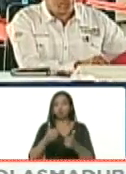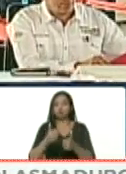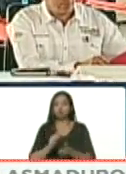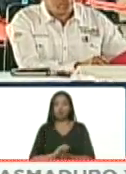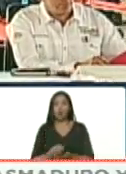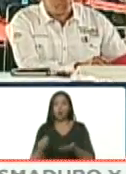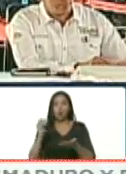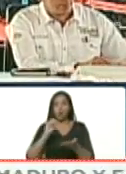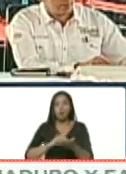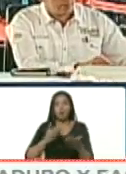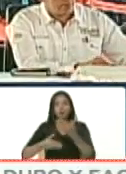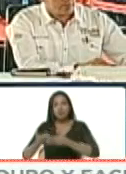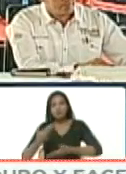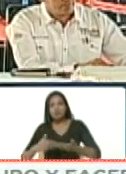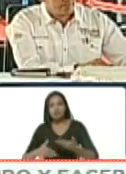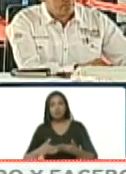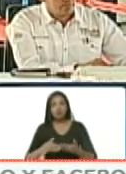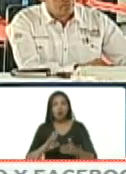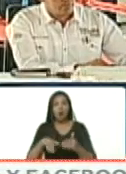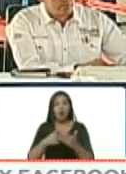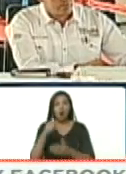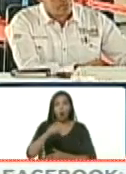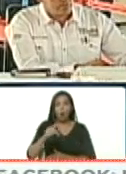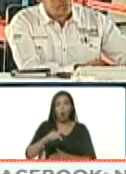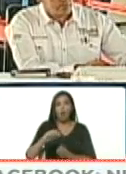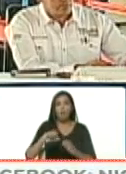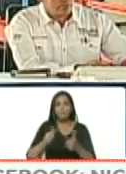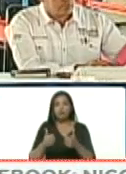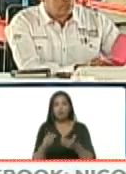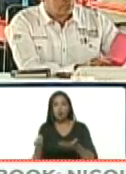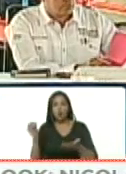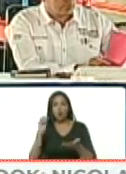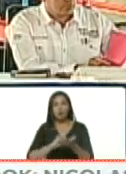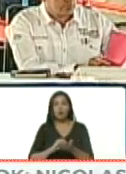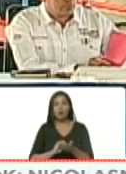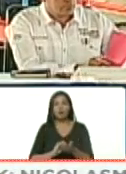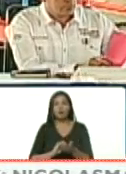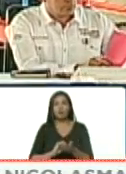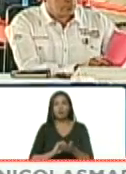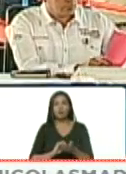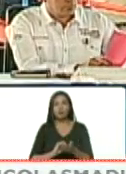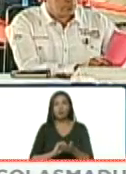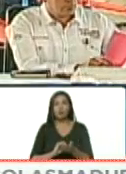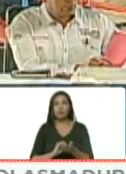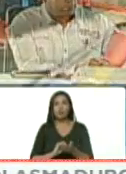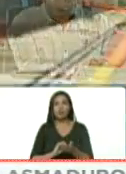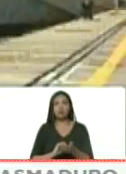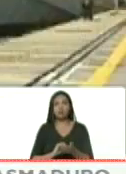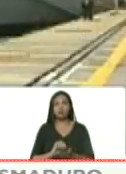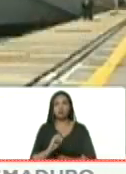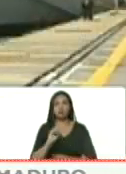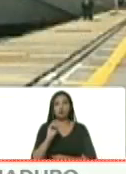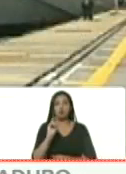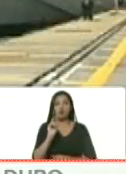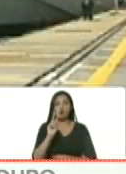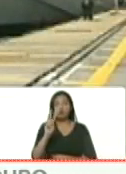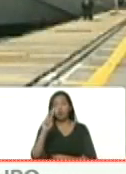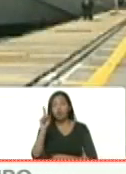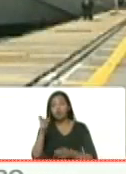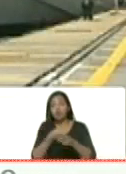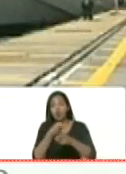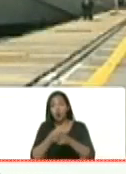a prestar servicios a partir del día de hoy, 3 de agosto, de transporte de